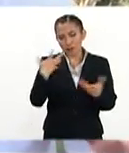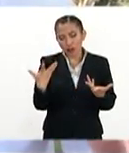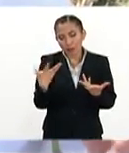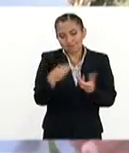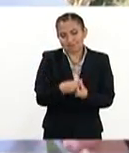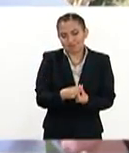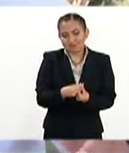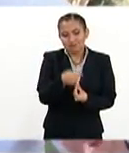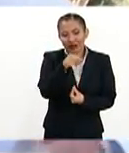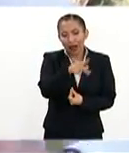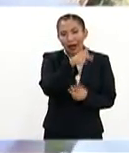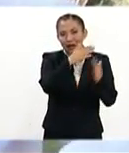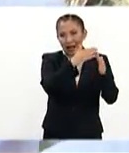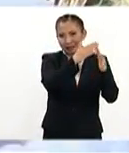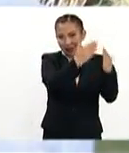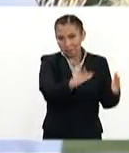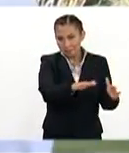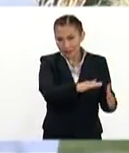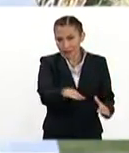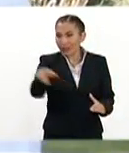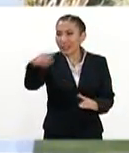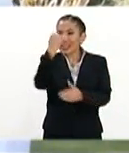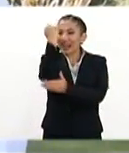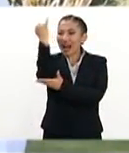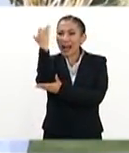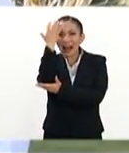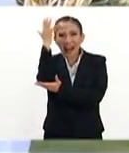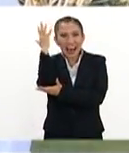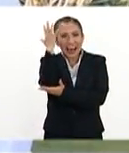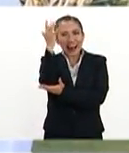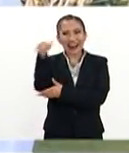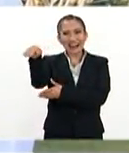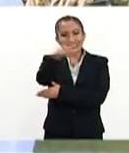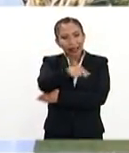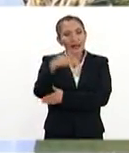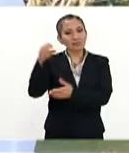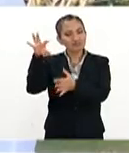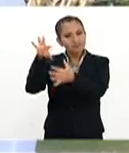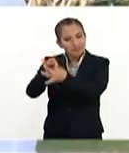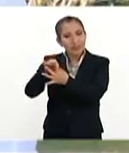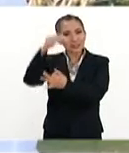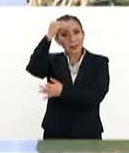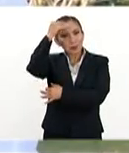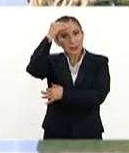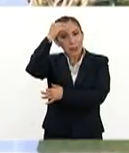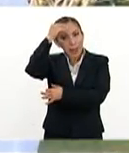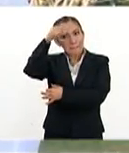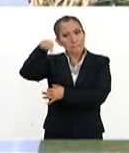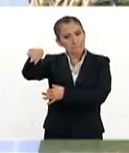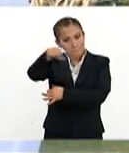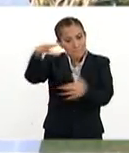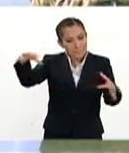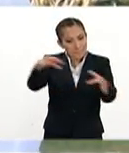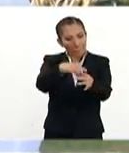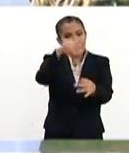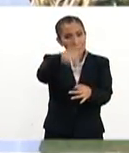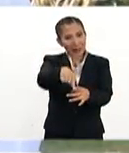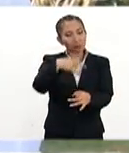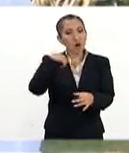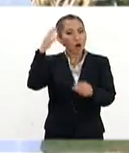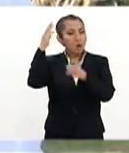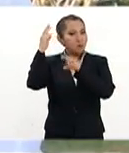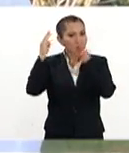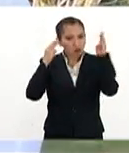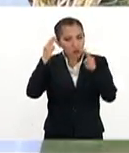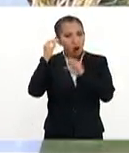integrar Los Pinos y los jardines de Los Pinos al Bosque de Chapultepec. Ahí está el Museo de